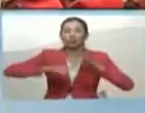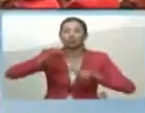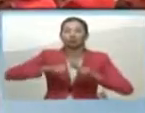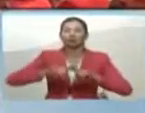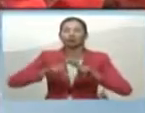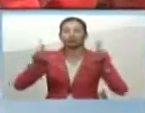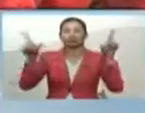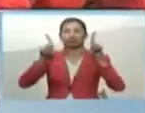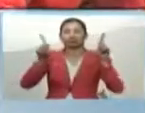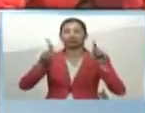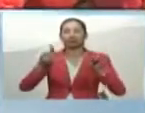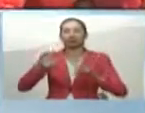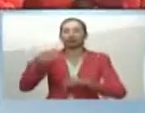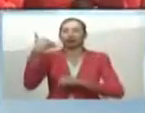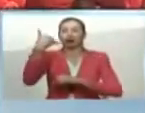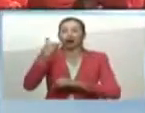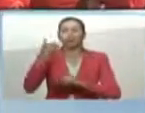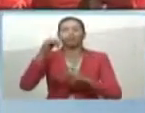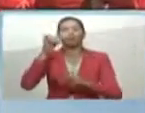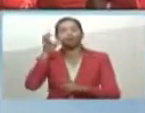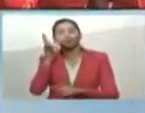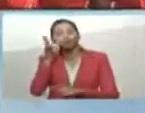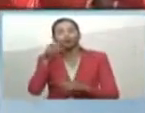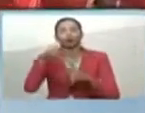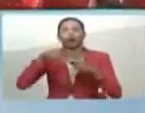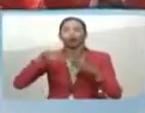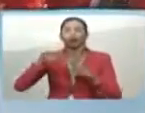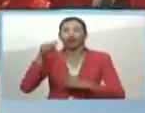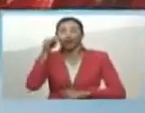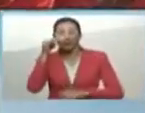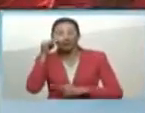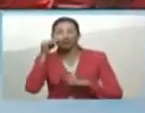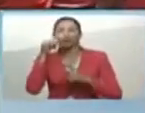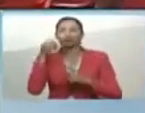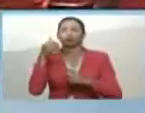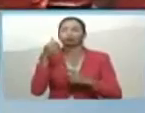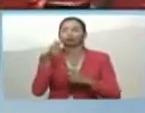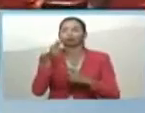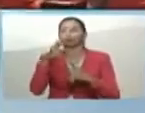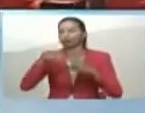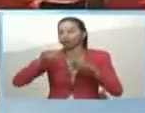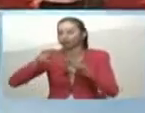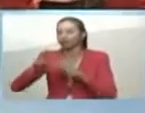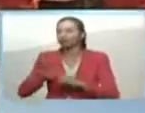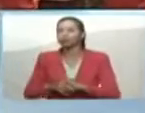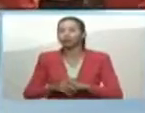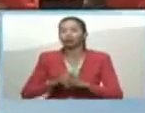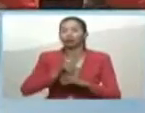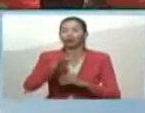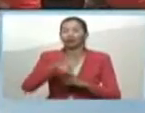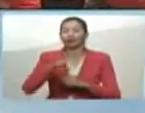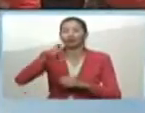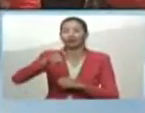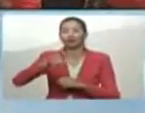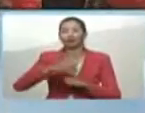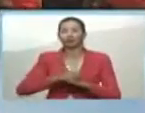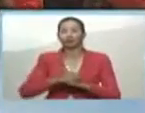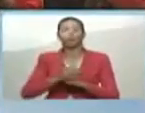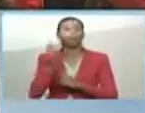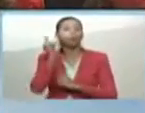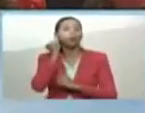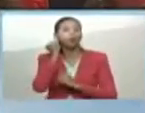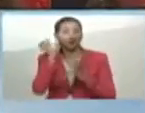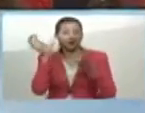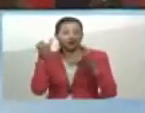para poder trabajar, de los equipos técnicos para poder trabajar. Hemos propuesto también desde el sector mujer